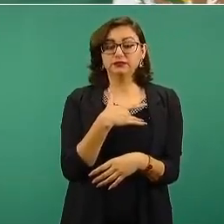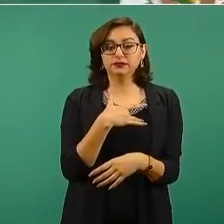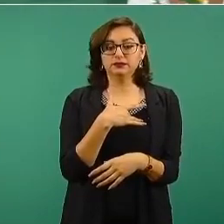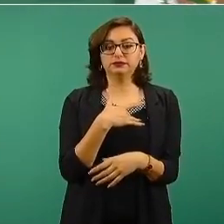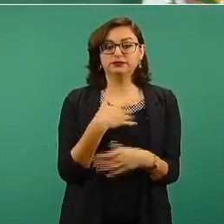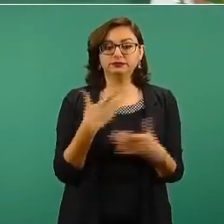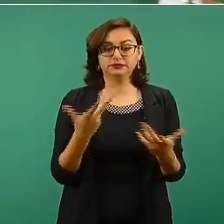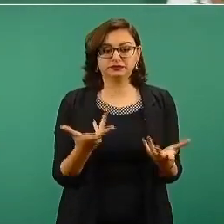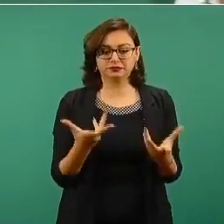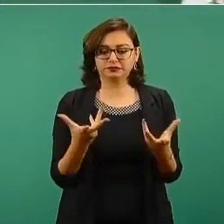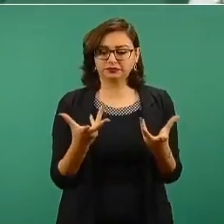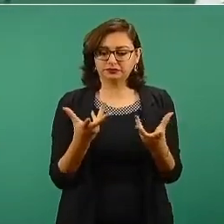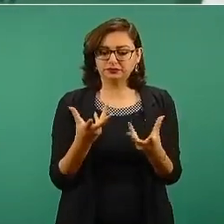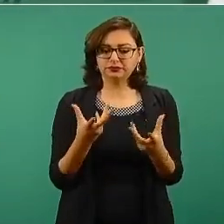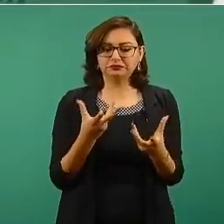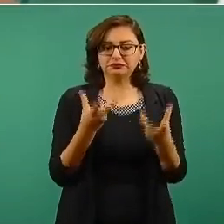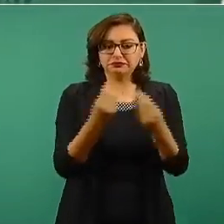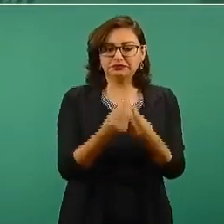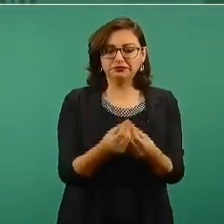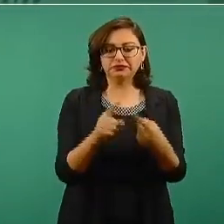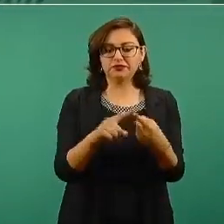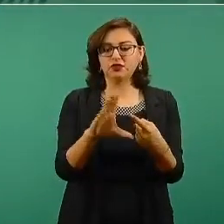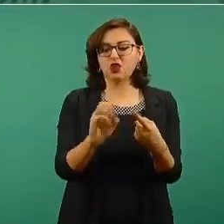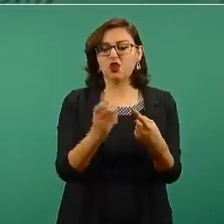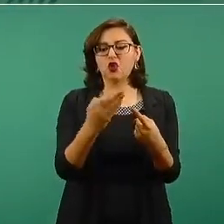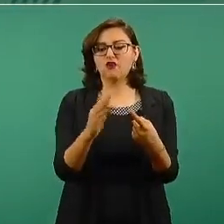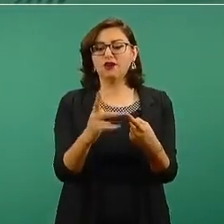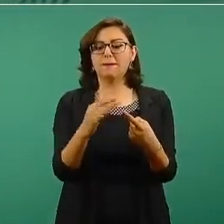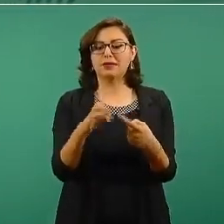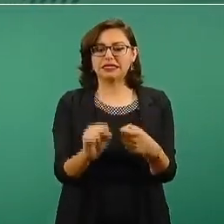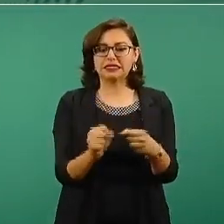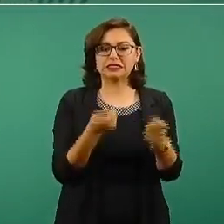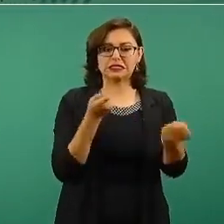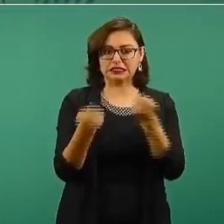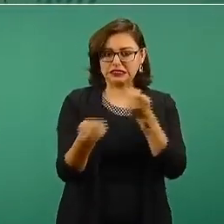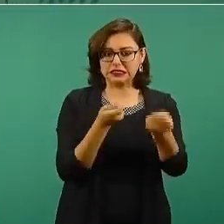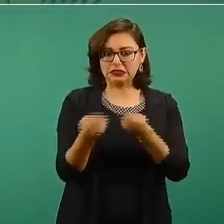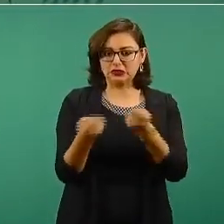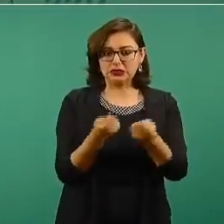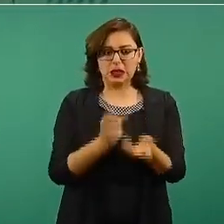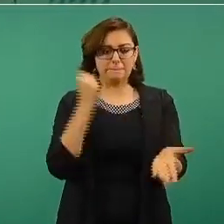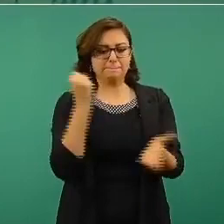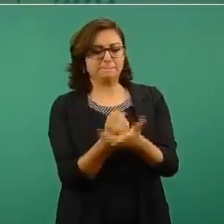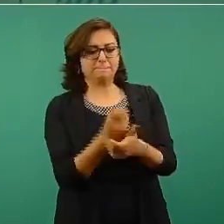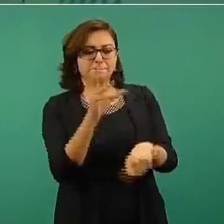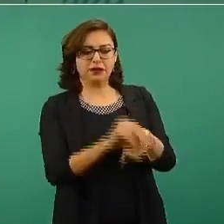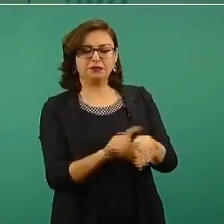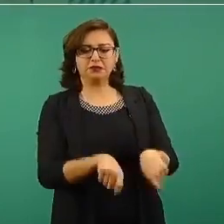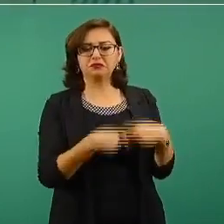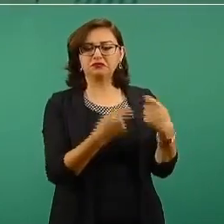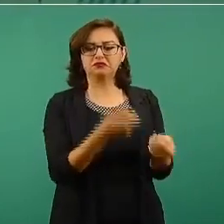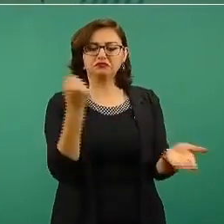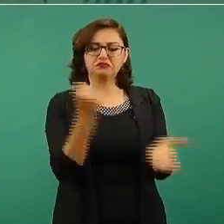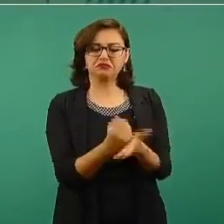el COFEPRIS o la COFEPRIS, donde se autorizan los